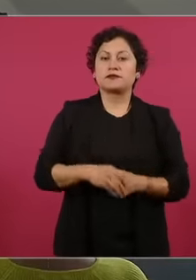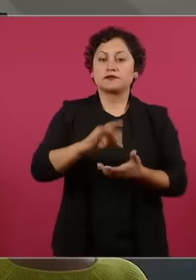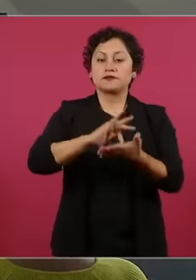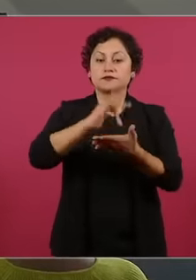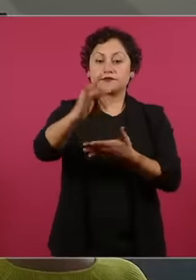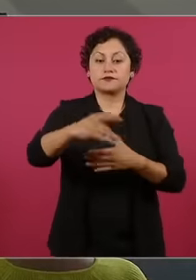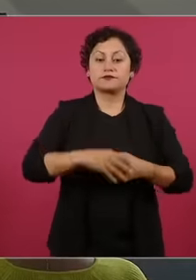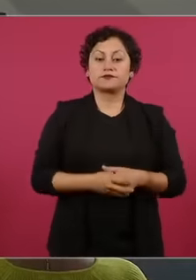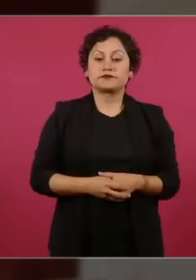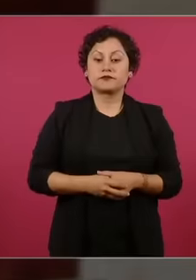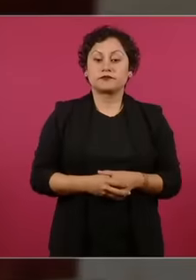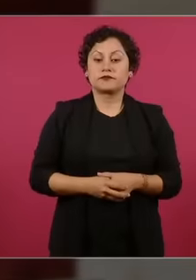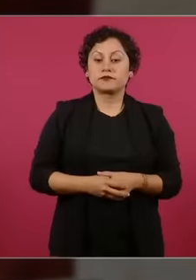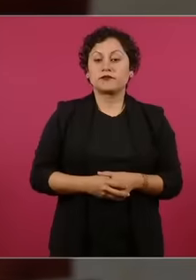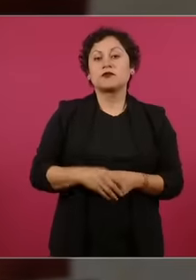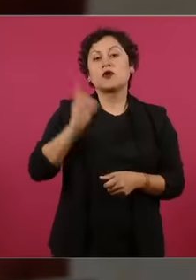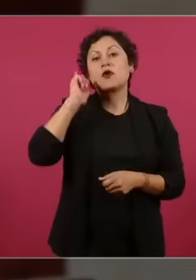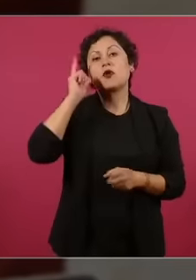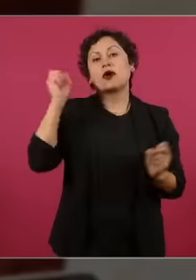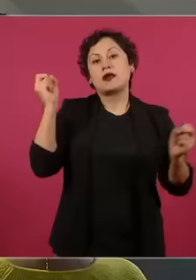presidente. Espero verlo mañana.